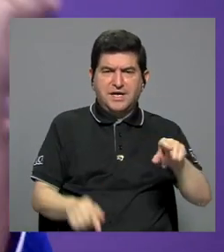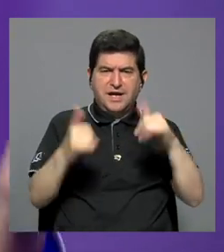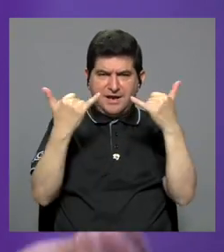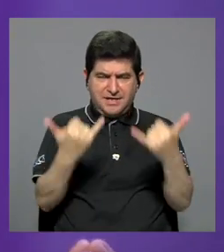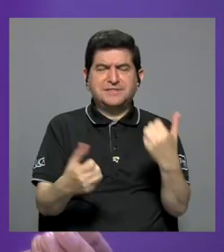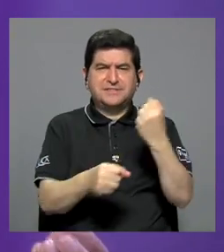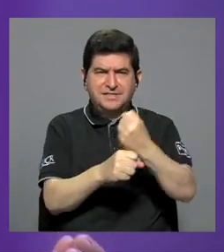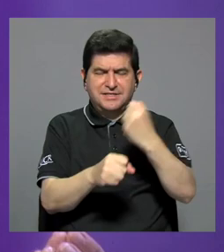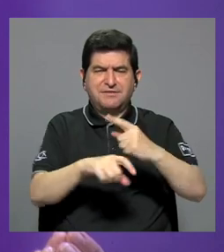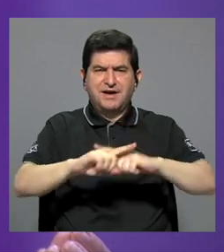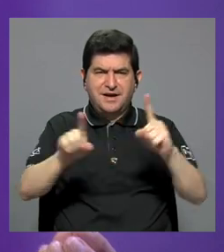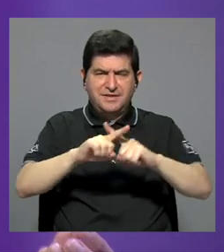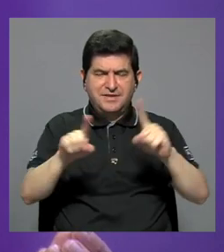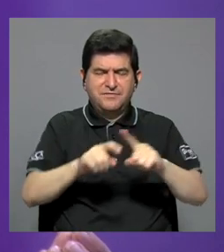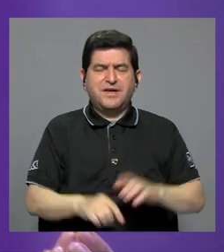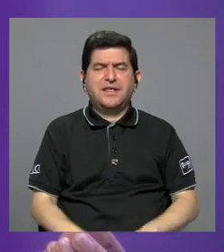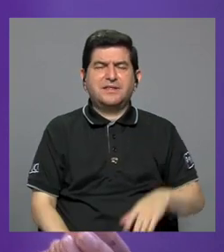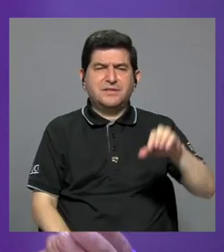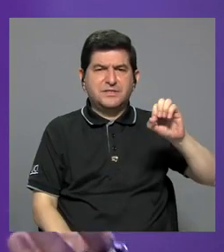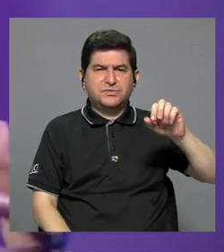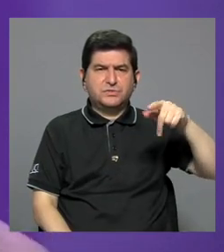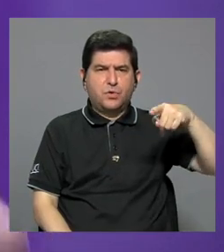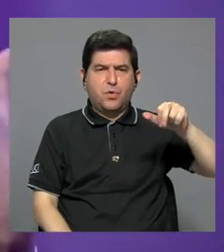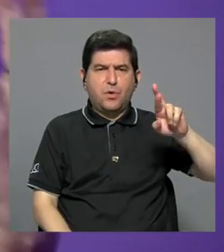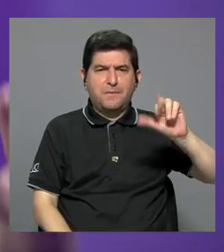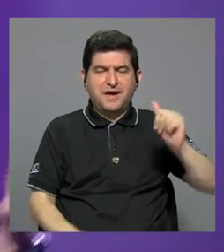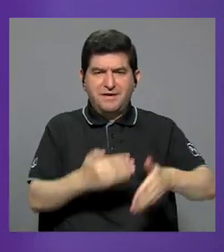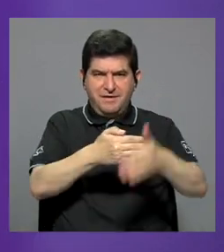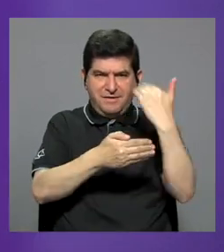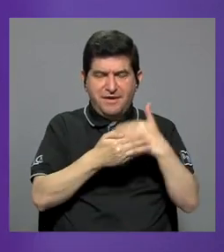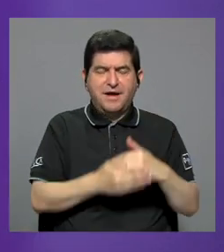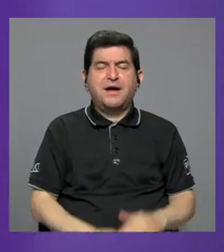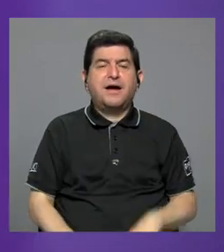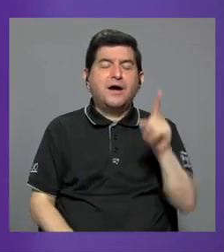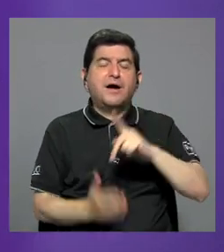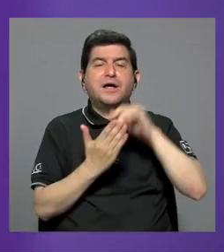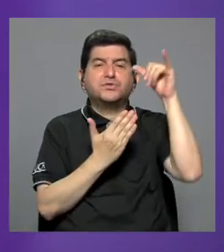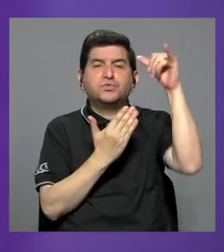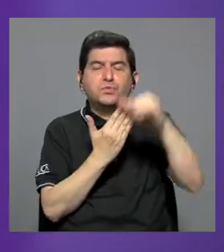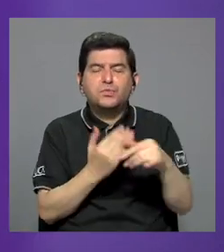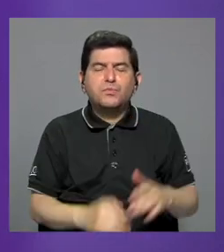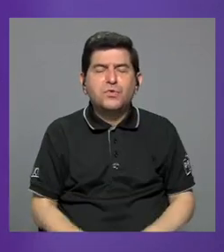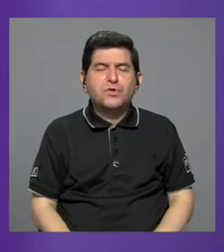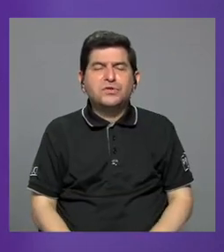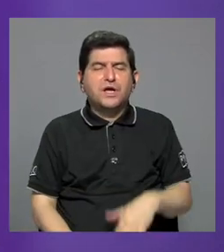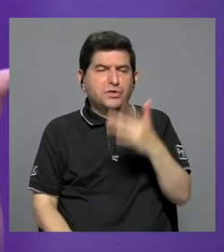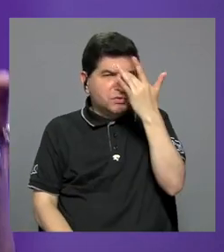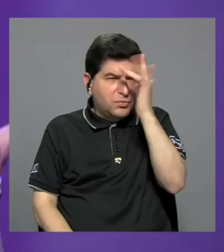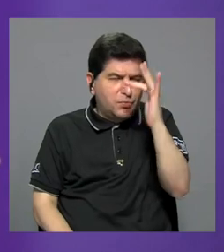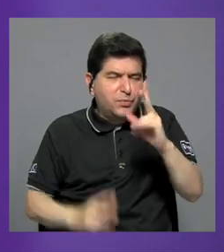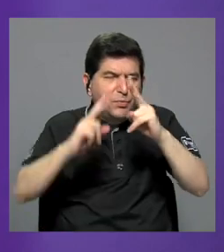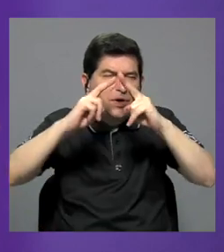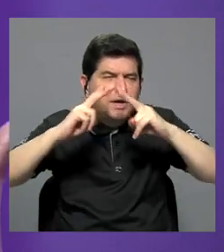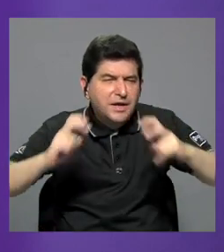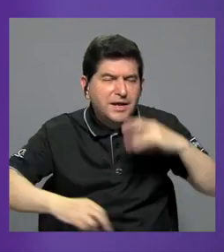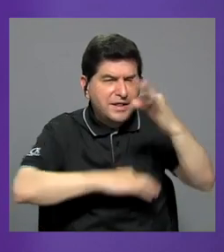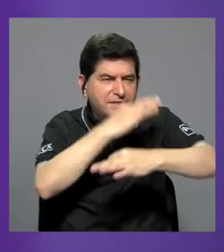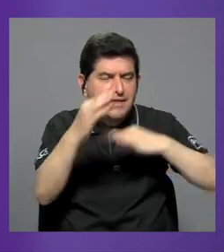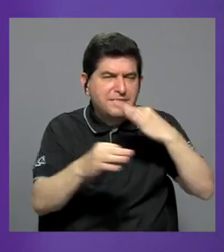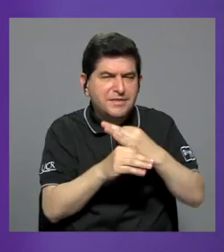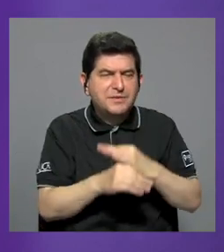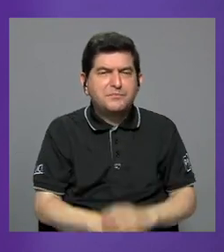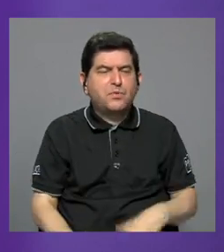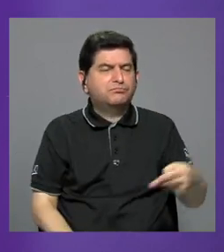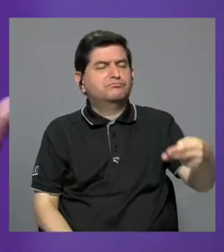han trabajado en otras óperas anteriormente, ¿no? Hay un proyecto intelectual, ¿no?, a la hora de seleccionar el análisis de este tipo de